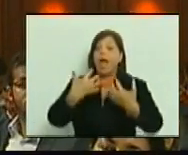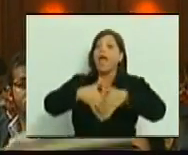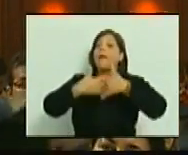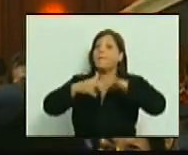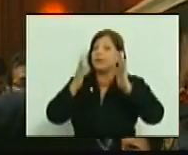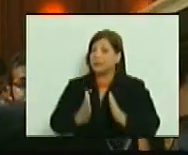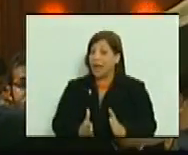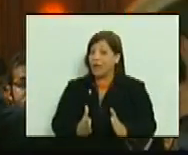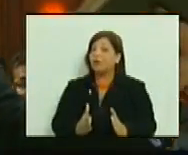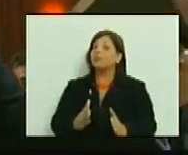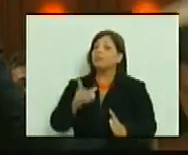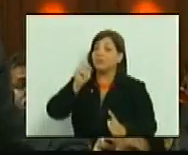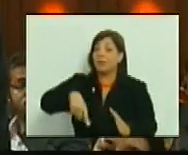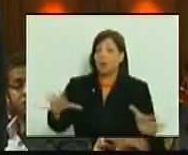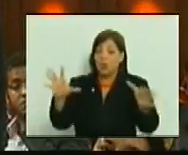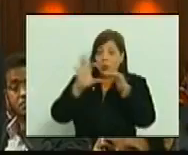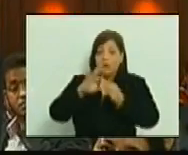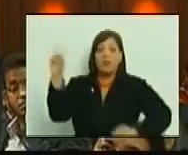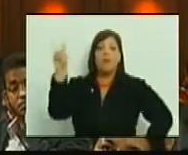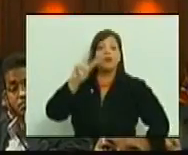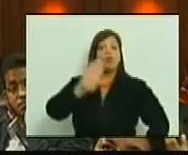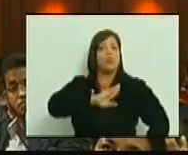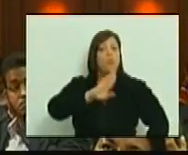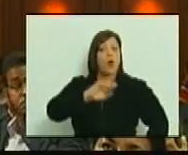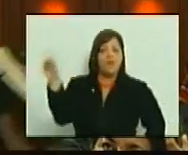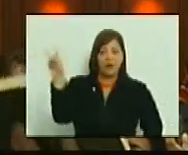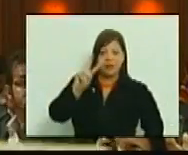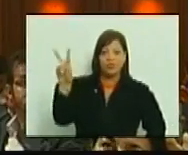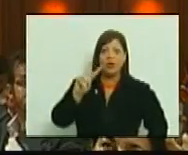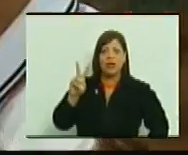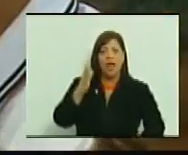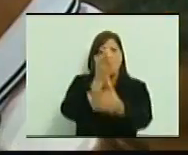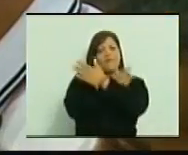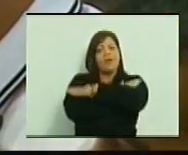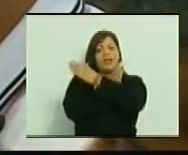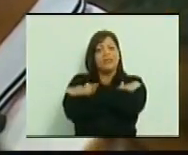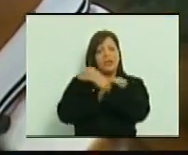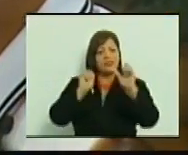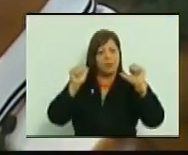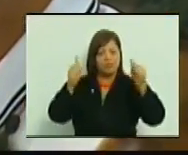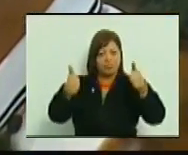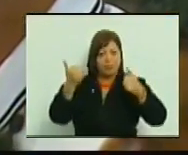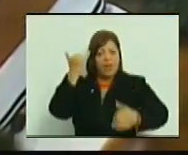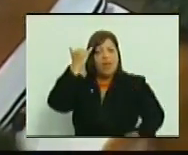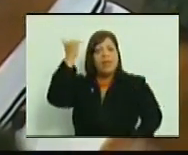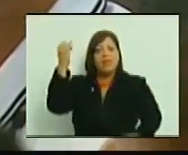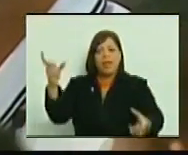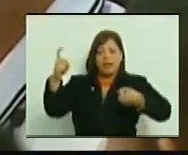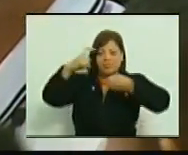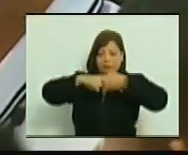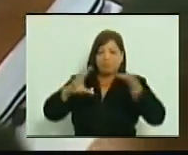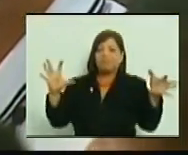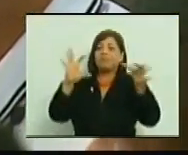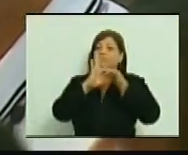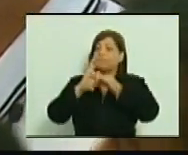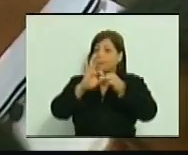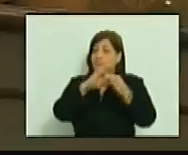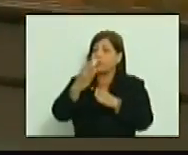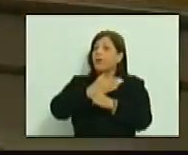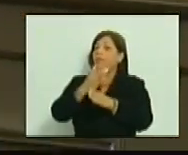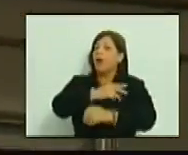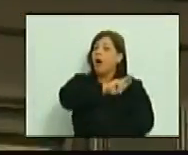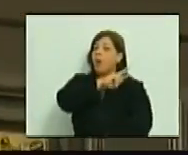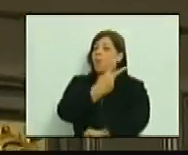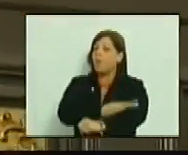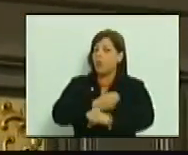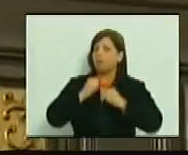empresarios de Venezuela. Felicitamos esta iniciativa que es incluyente, que permite